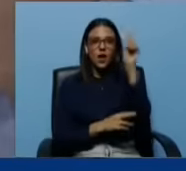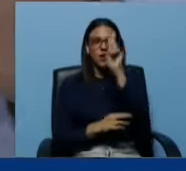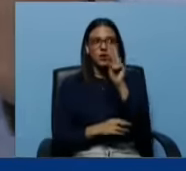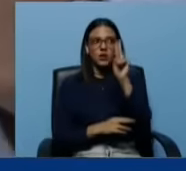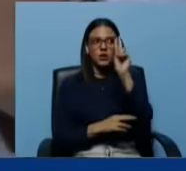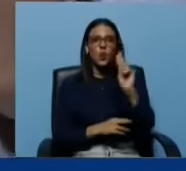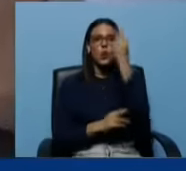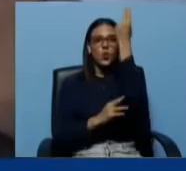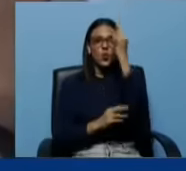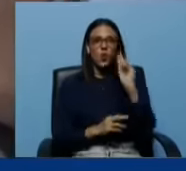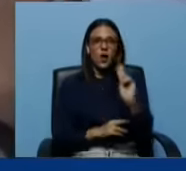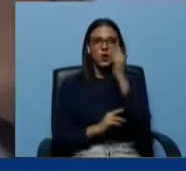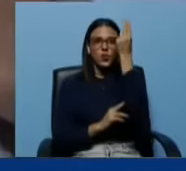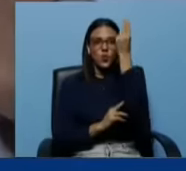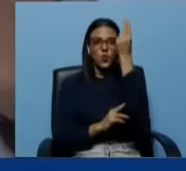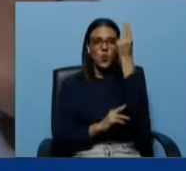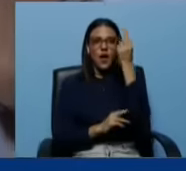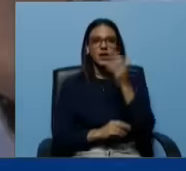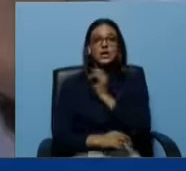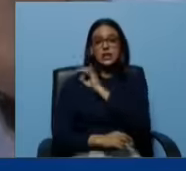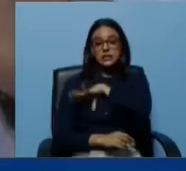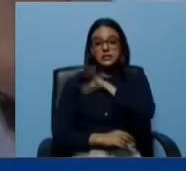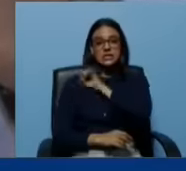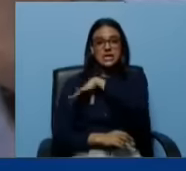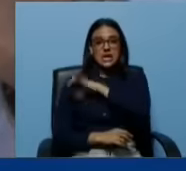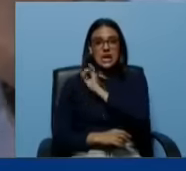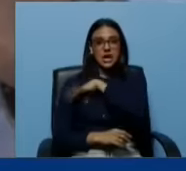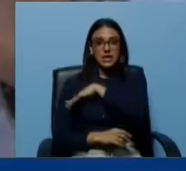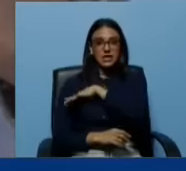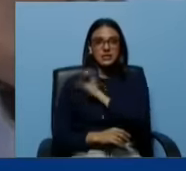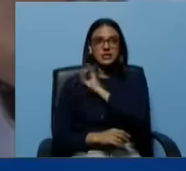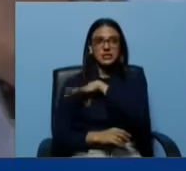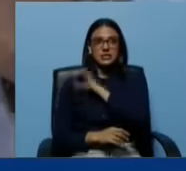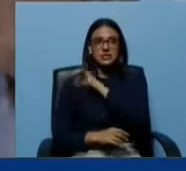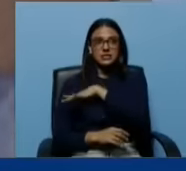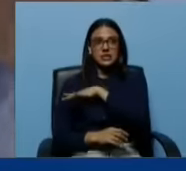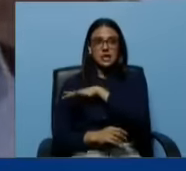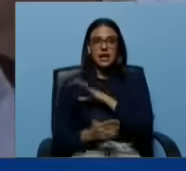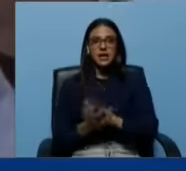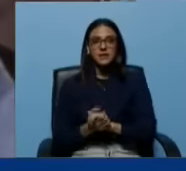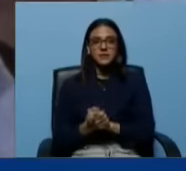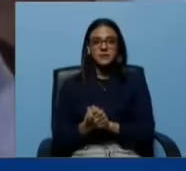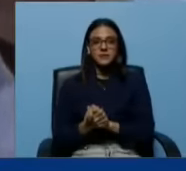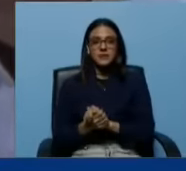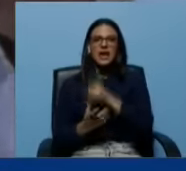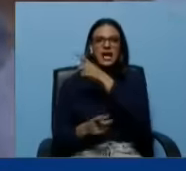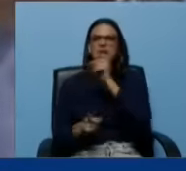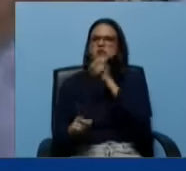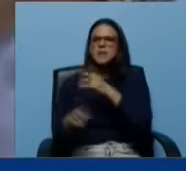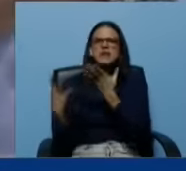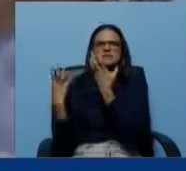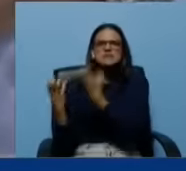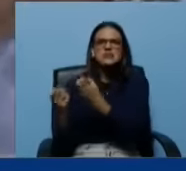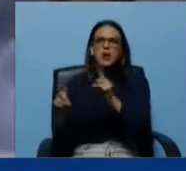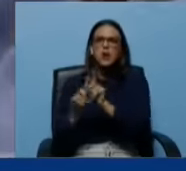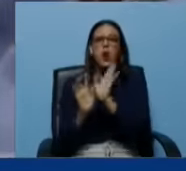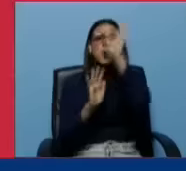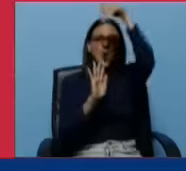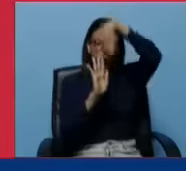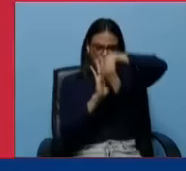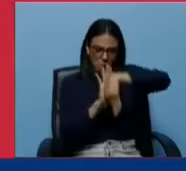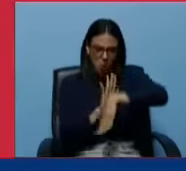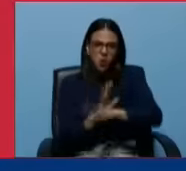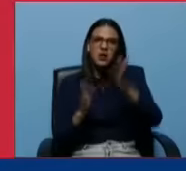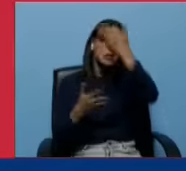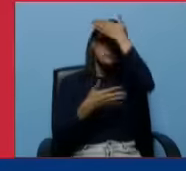la calle Pou, el Chile del finado Sebastián Piñera, que en vida se secó y ahora se